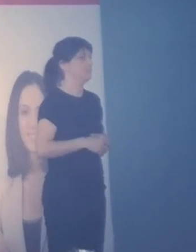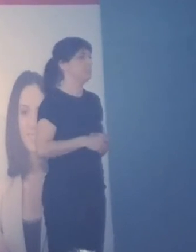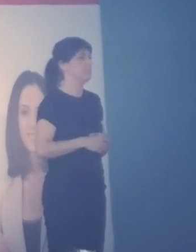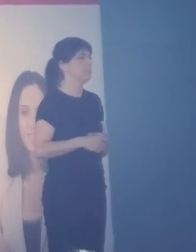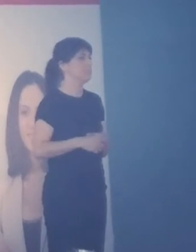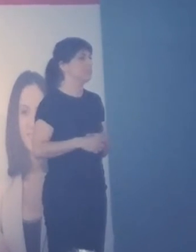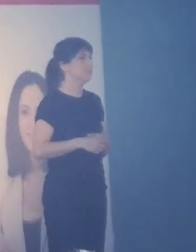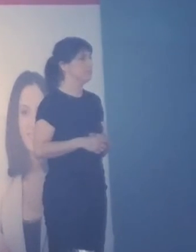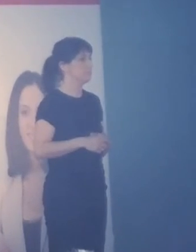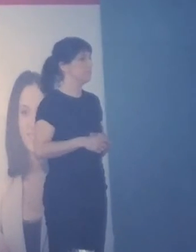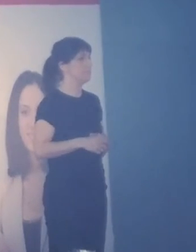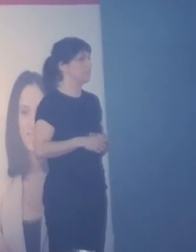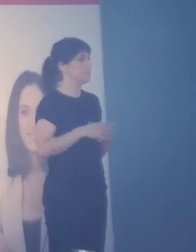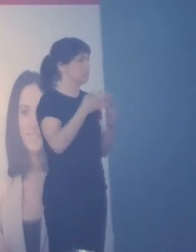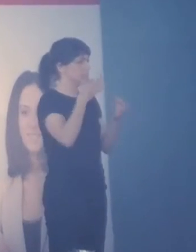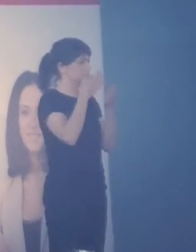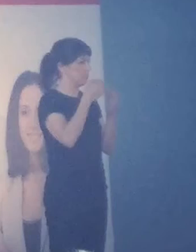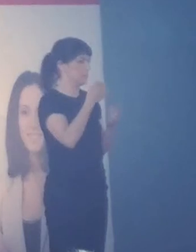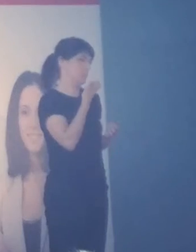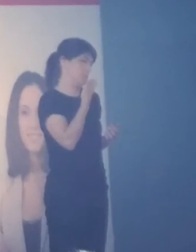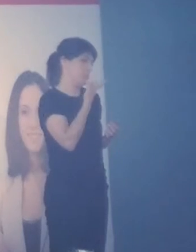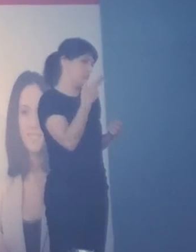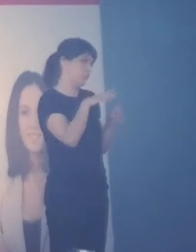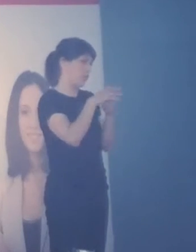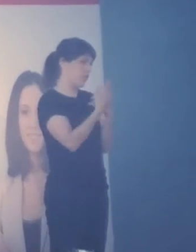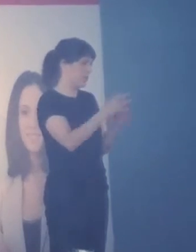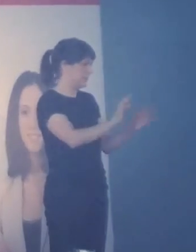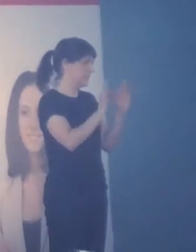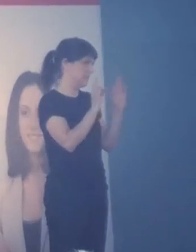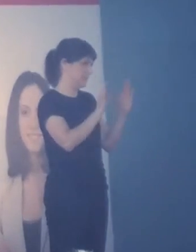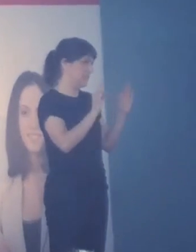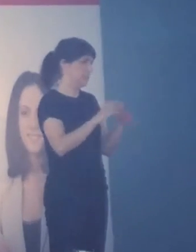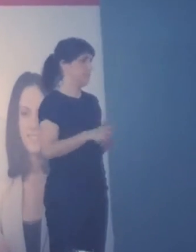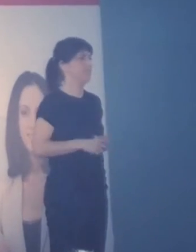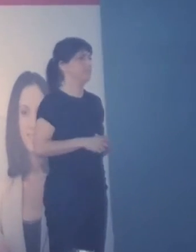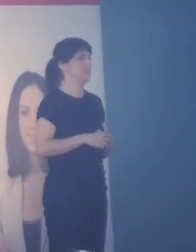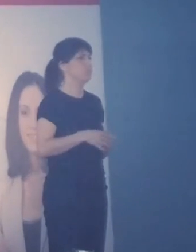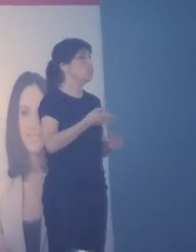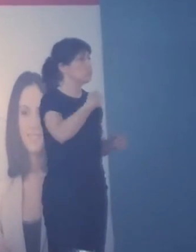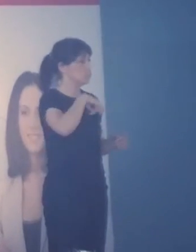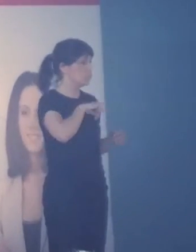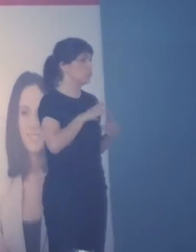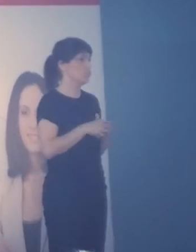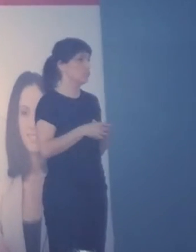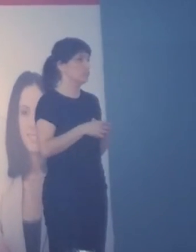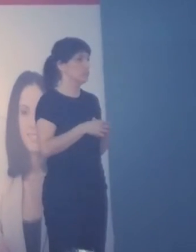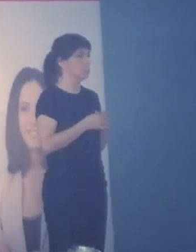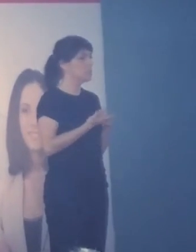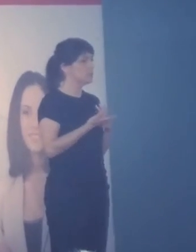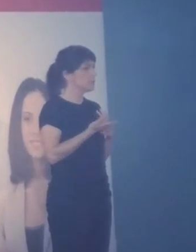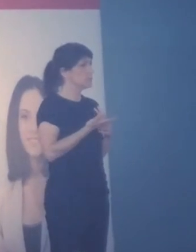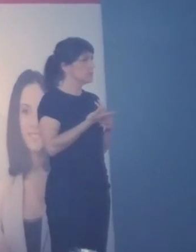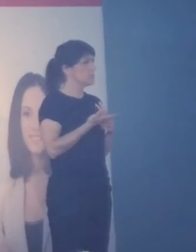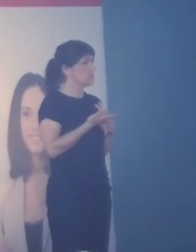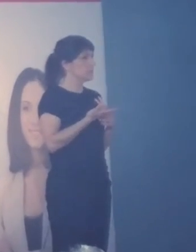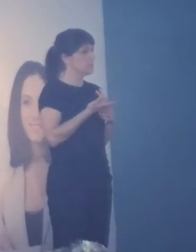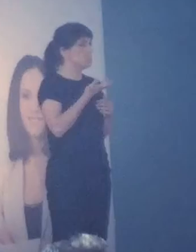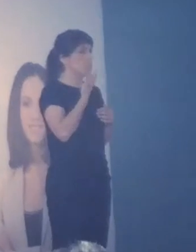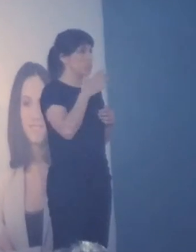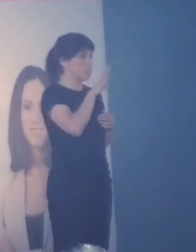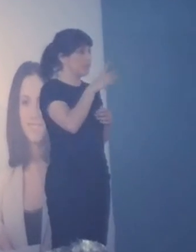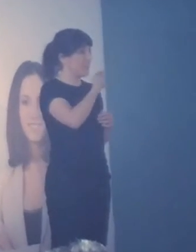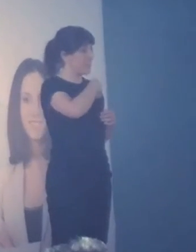moi concretamente, en unha circunstancia concreta, imos colocar a unhas persoas de todo o Estado